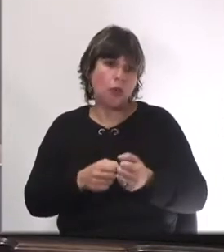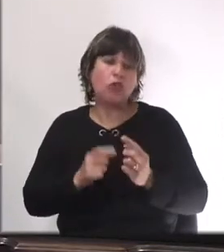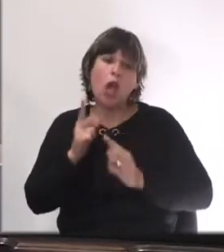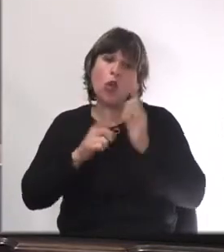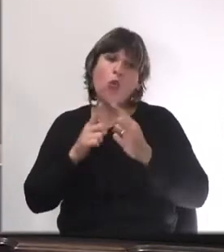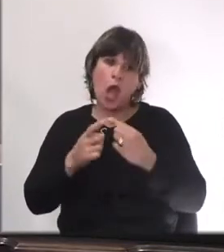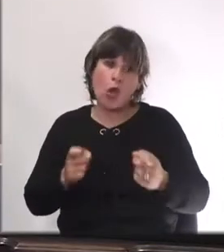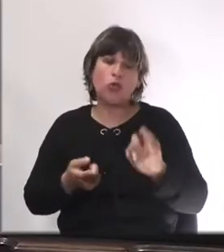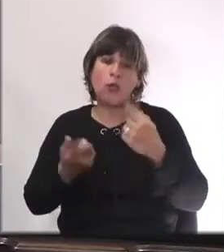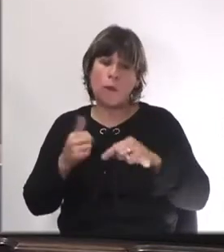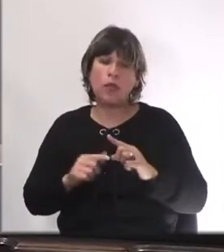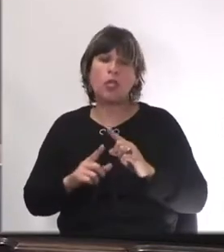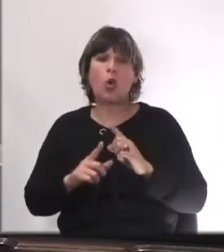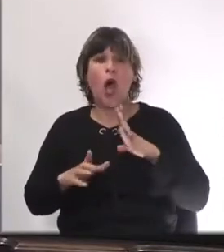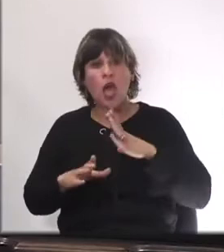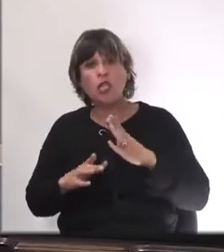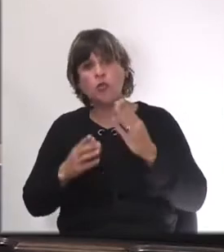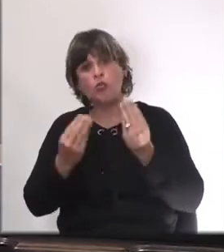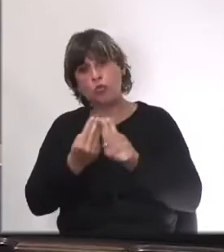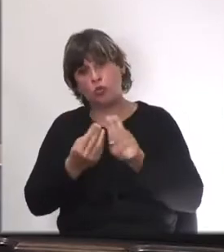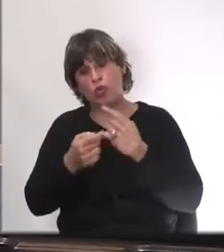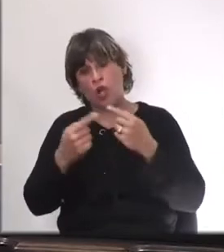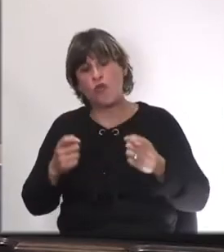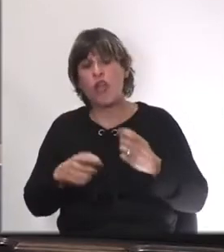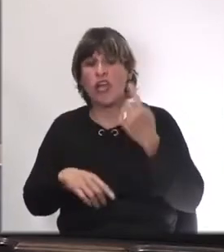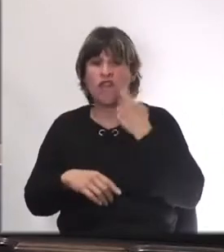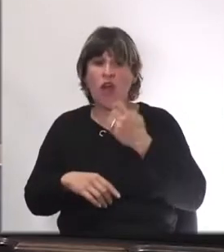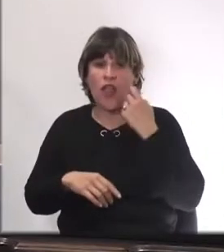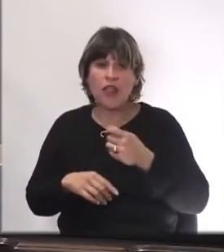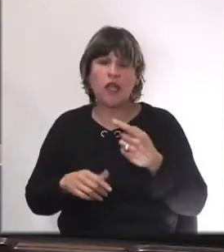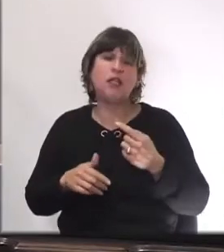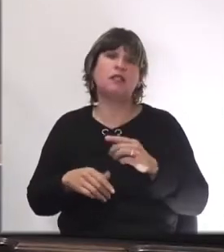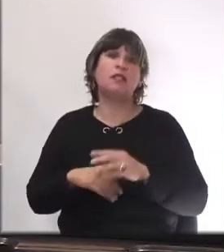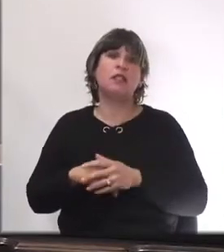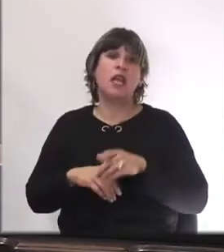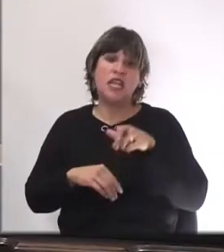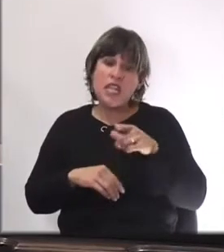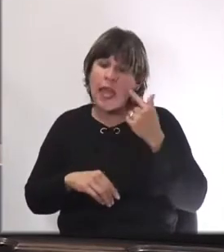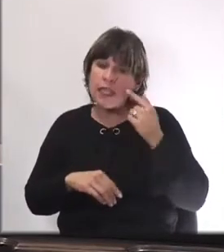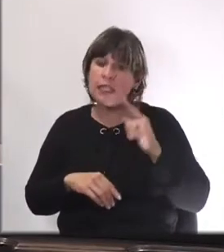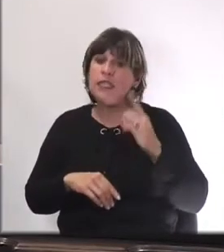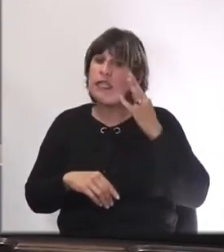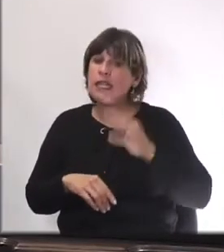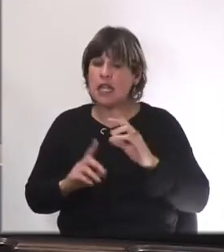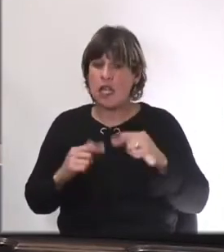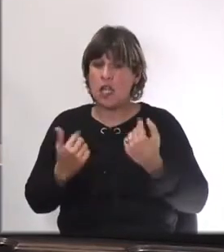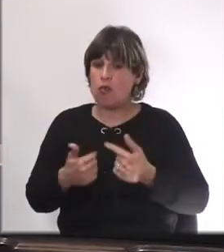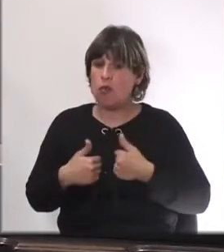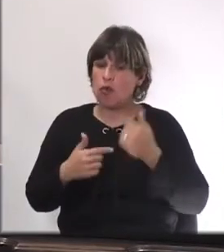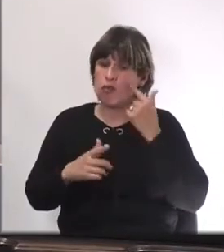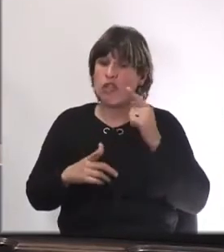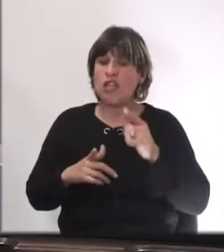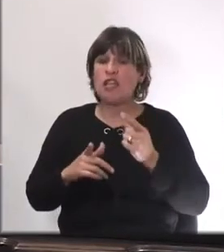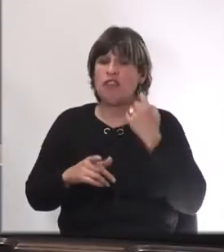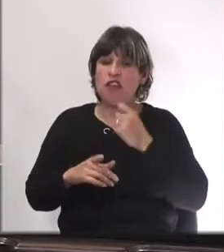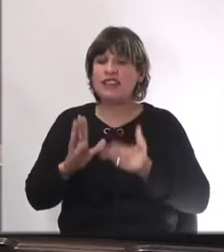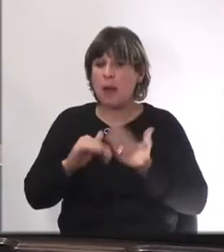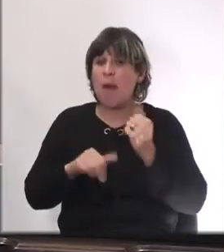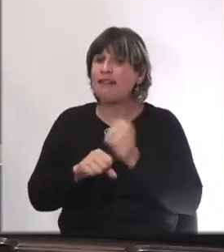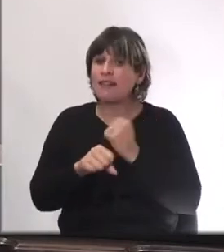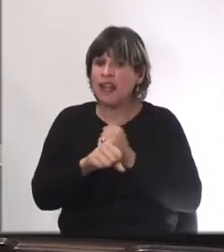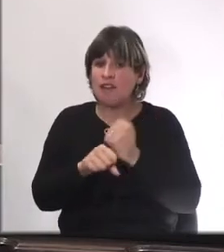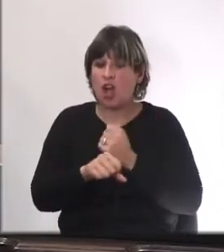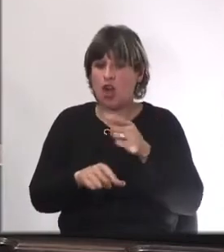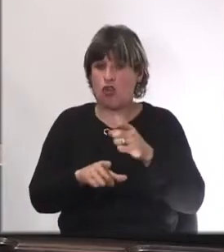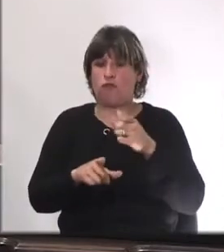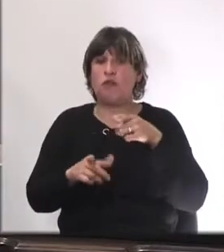entendemos que también, pero hay muchas que faltan, y ahí creemos que hace falta más trabajo, y que el ámbito